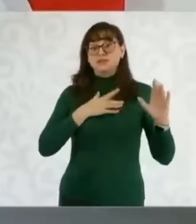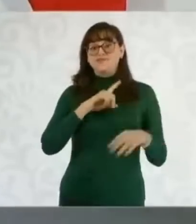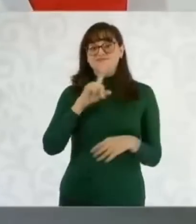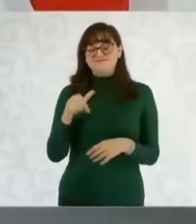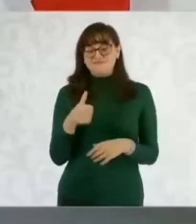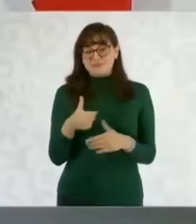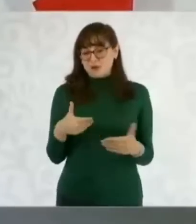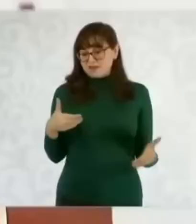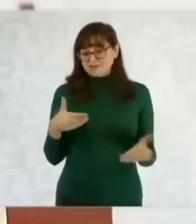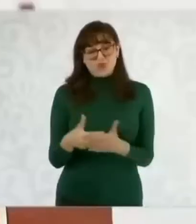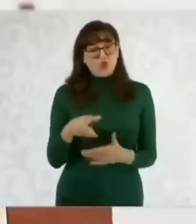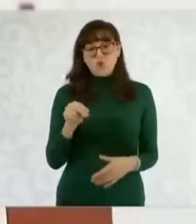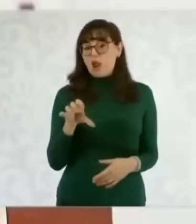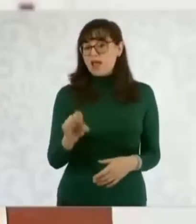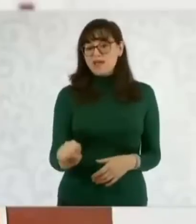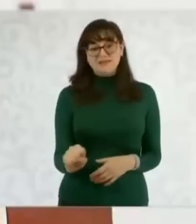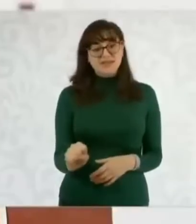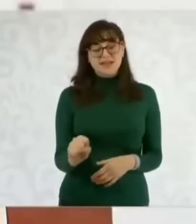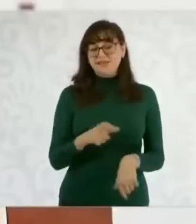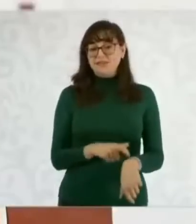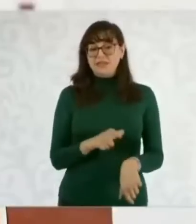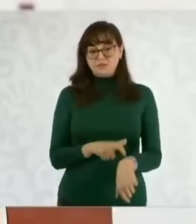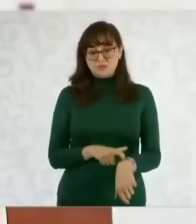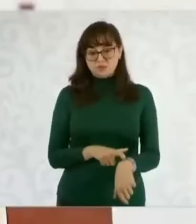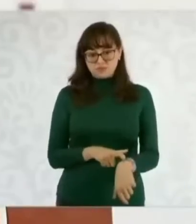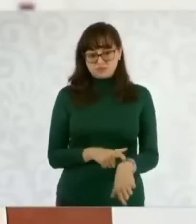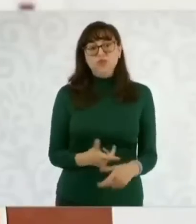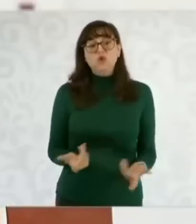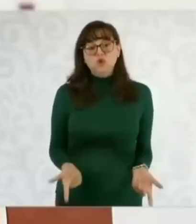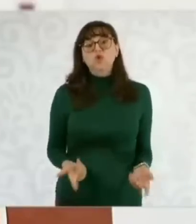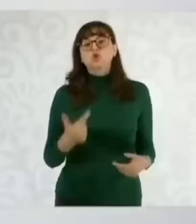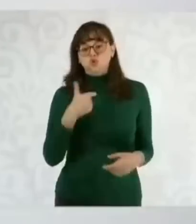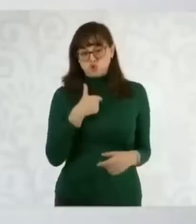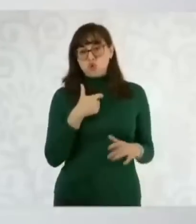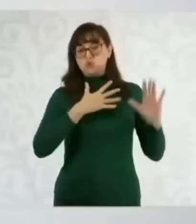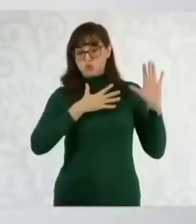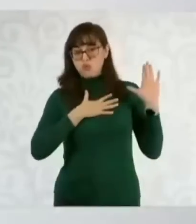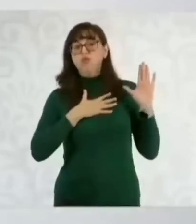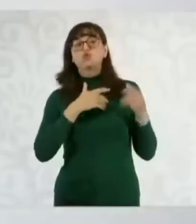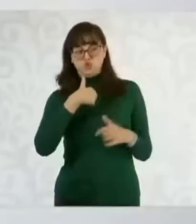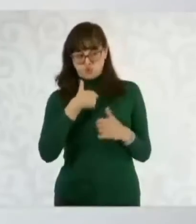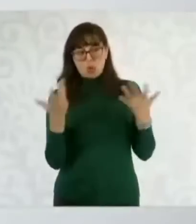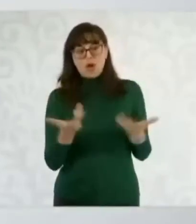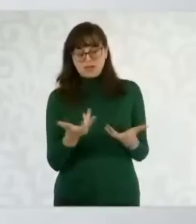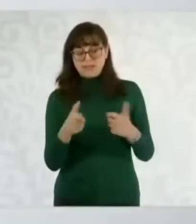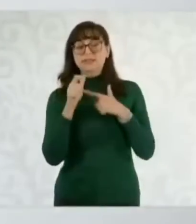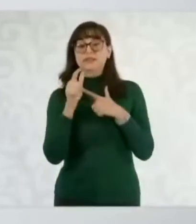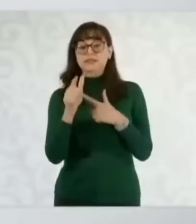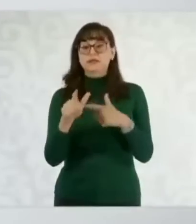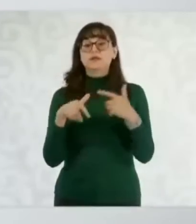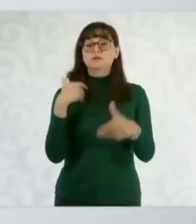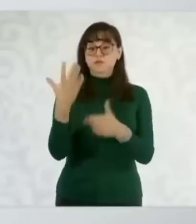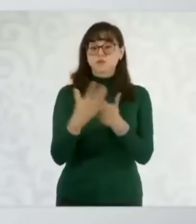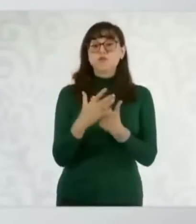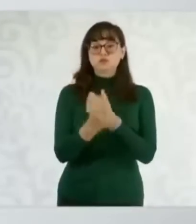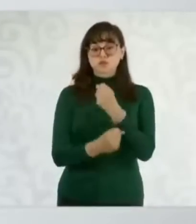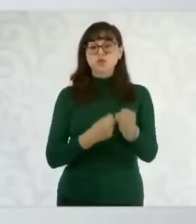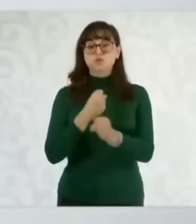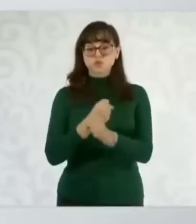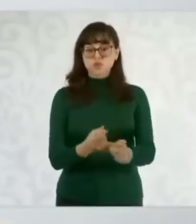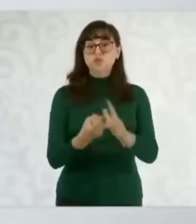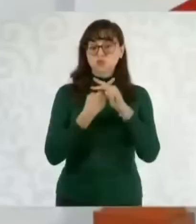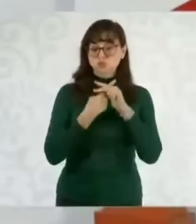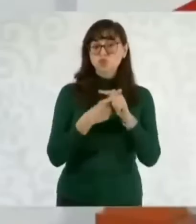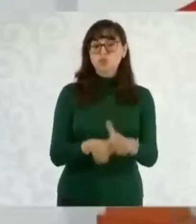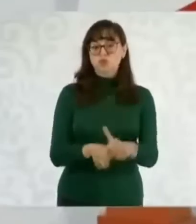hacerla. Entonces me comprometí en un mitin allí en Sonora de que la íbamos a hacer nosotros. Entonces el próximo año iniciamos con